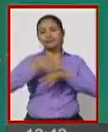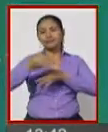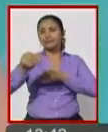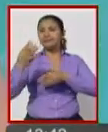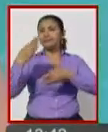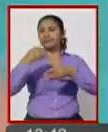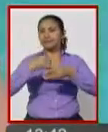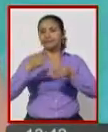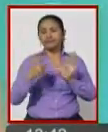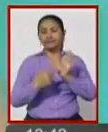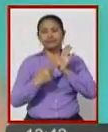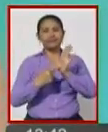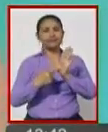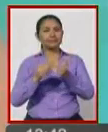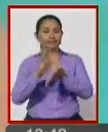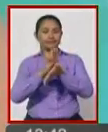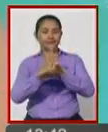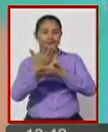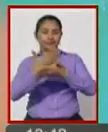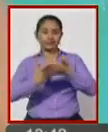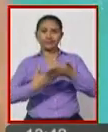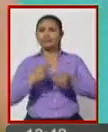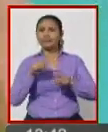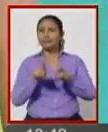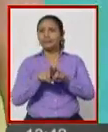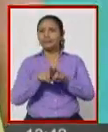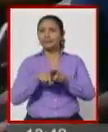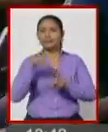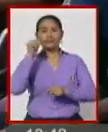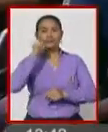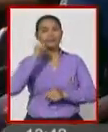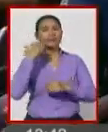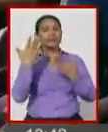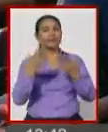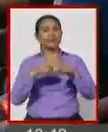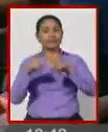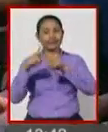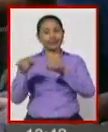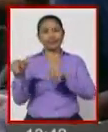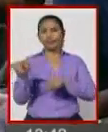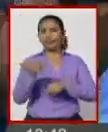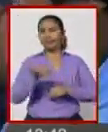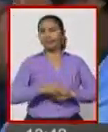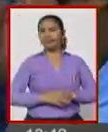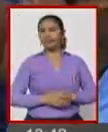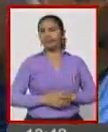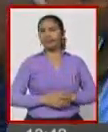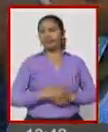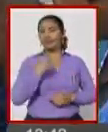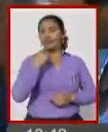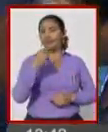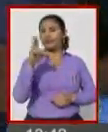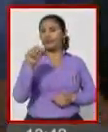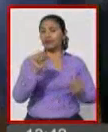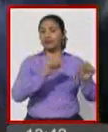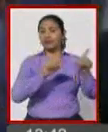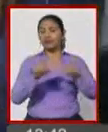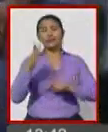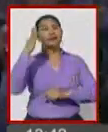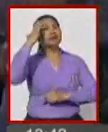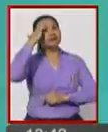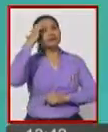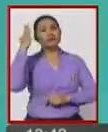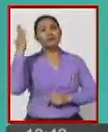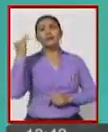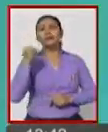en inscribirse y presentar su documentación. Así como ella, hay otros casos similares. Nos dijeron que no estábamos habilitadas